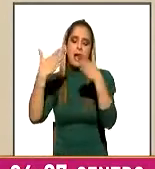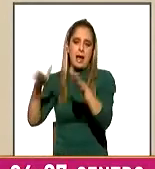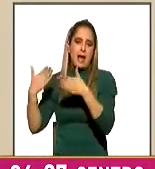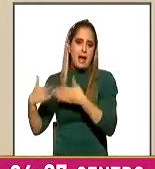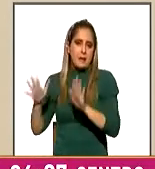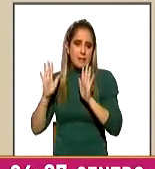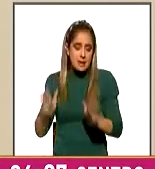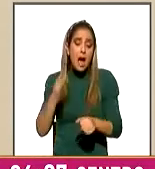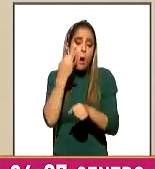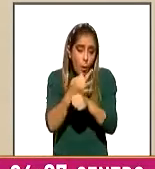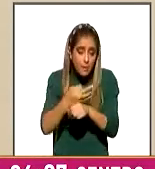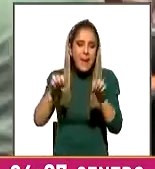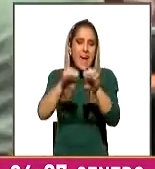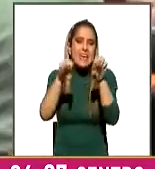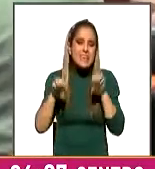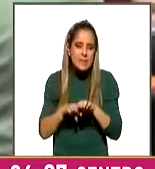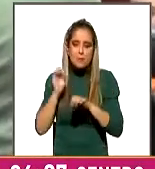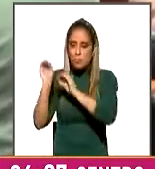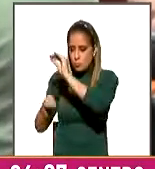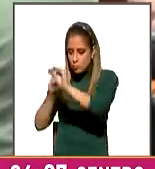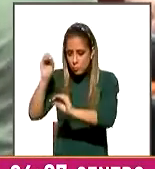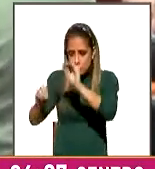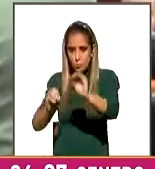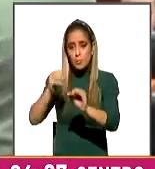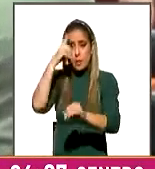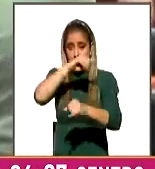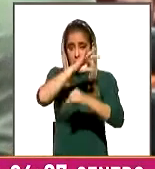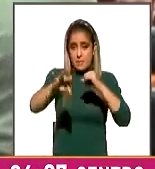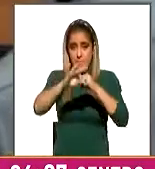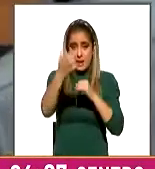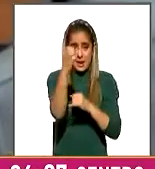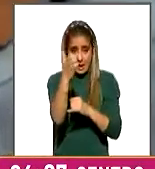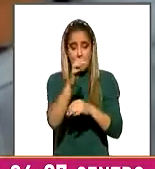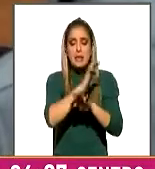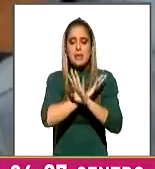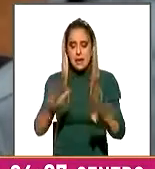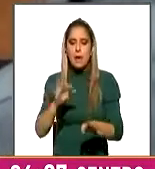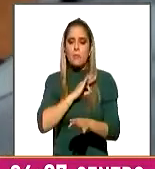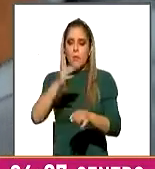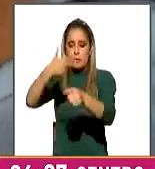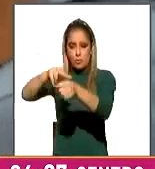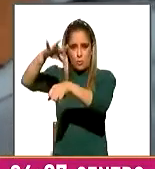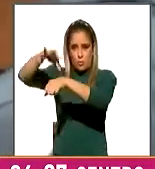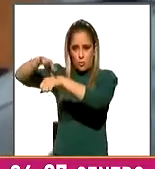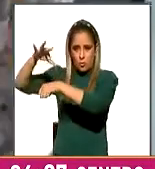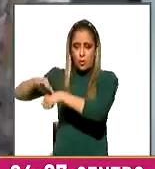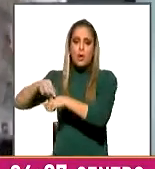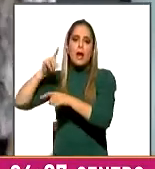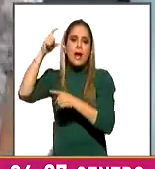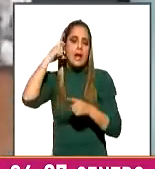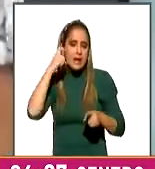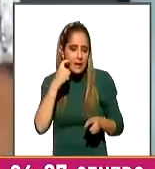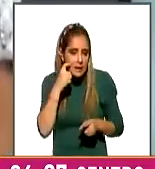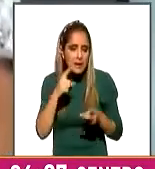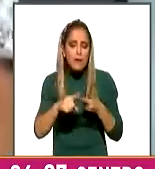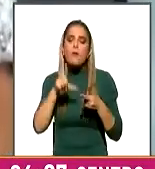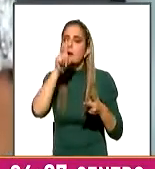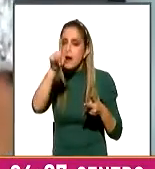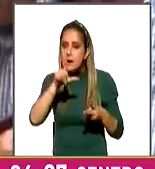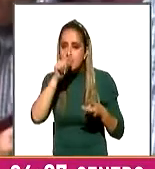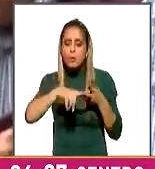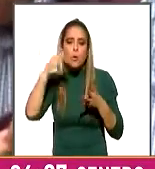tenemos recursos para invertir. Yo creo que la pandemia detuvo un poco el proceso de inversión en nuestro instituto,